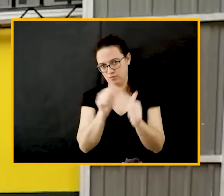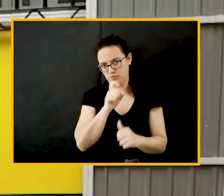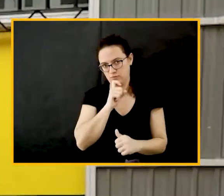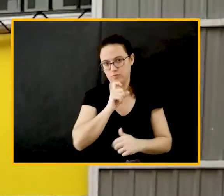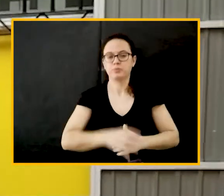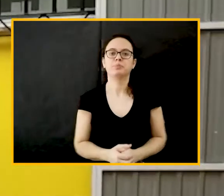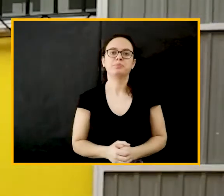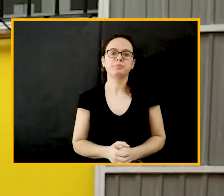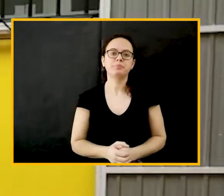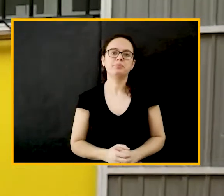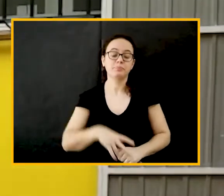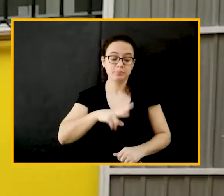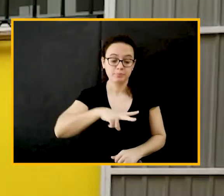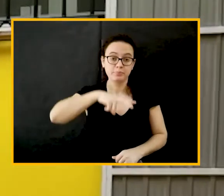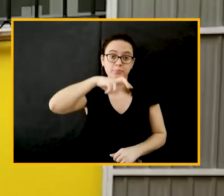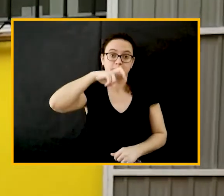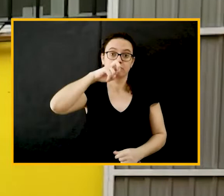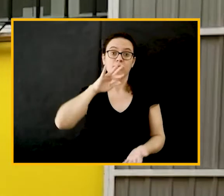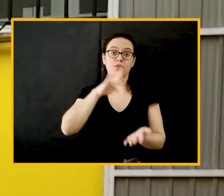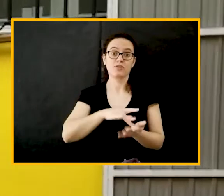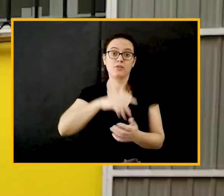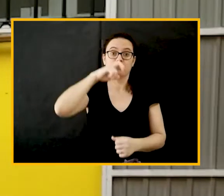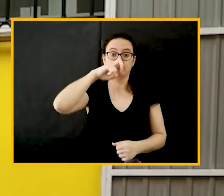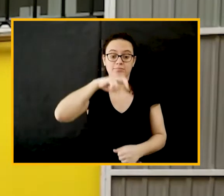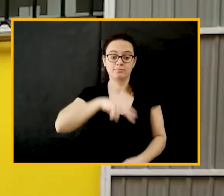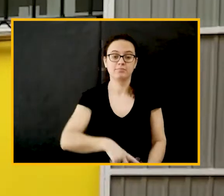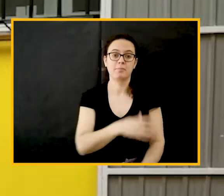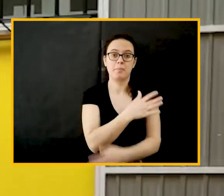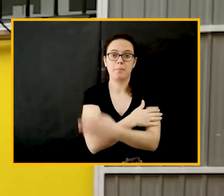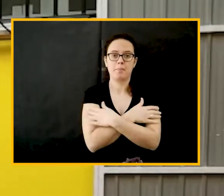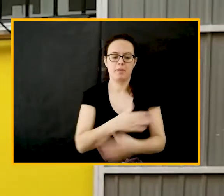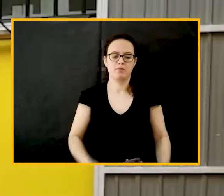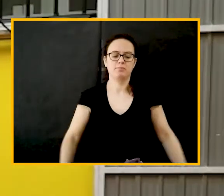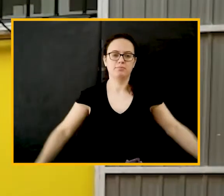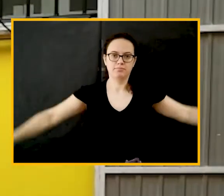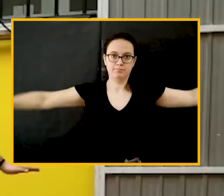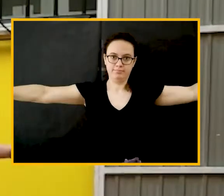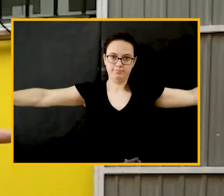Cogemos aire y cuando lo soltamos, abrimos los brazos en cruz.